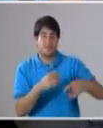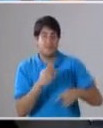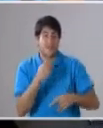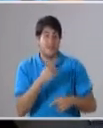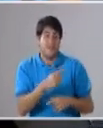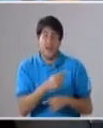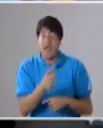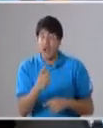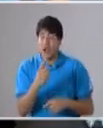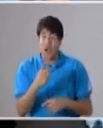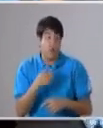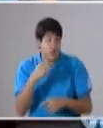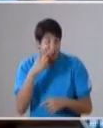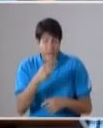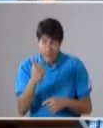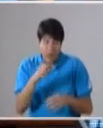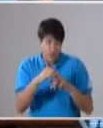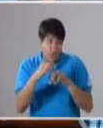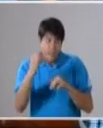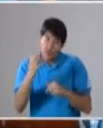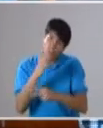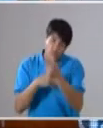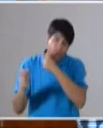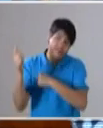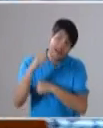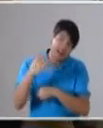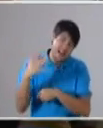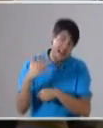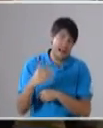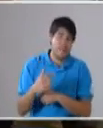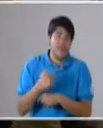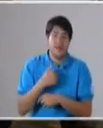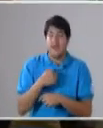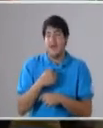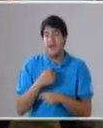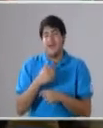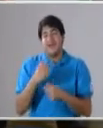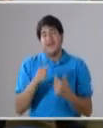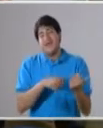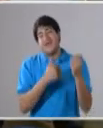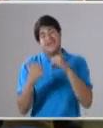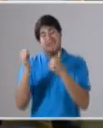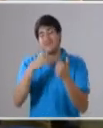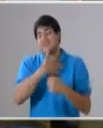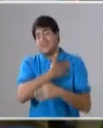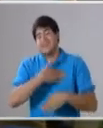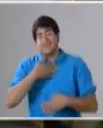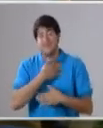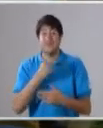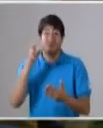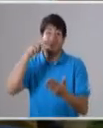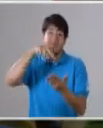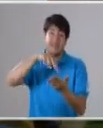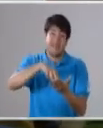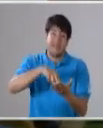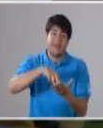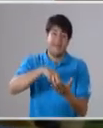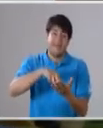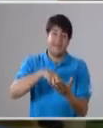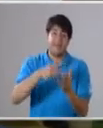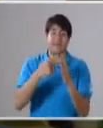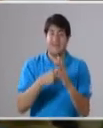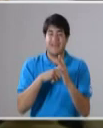viene, aleluya, y se levanta ella y se empieza a hacer todos esos repellos que se hacen,